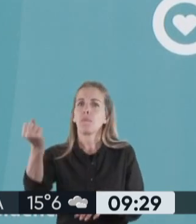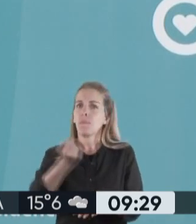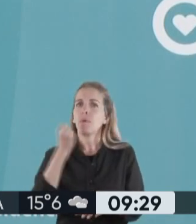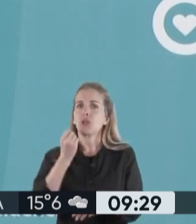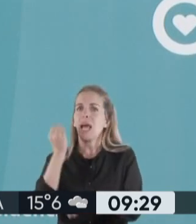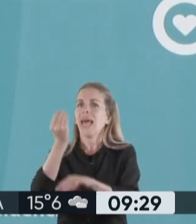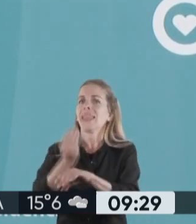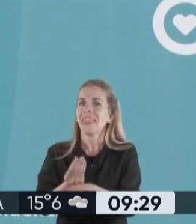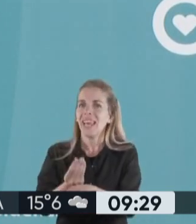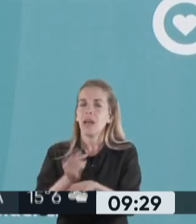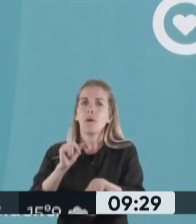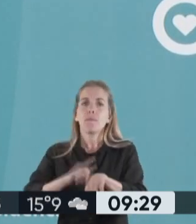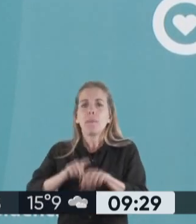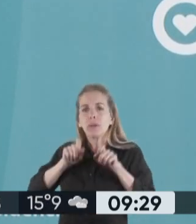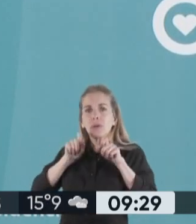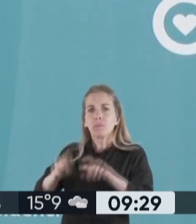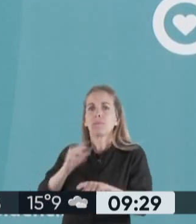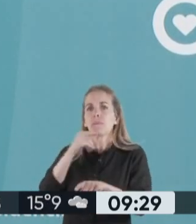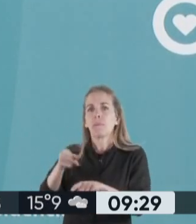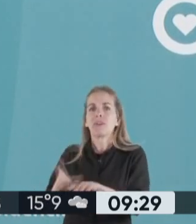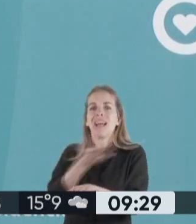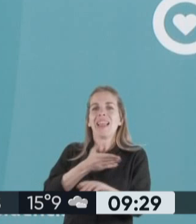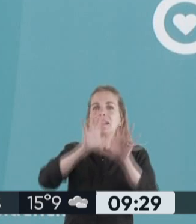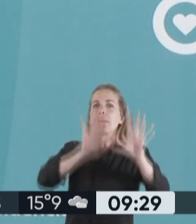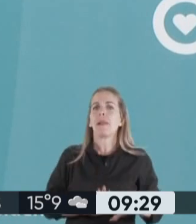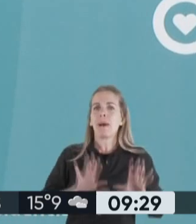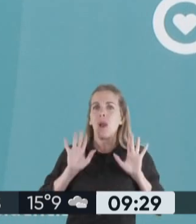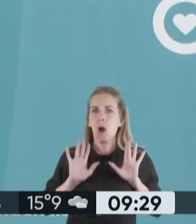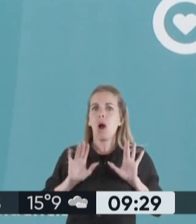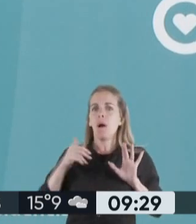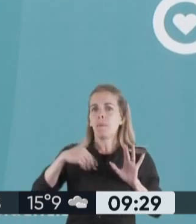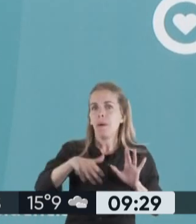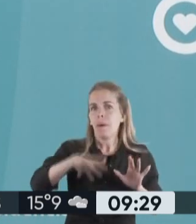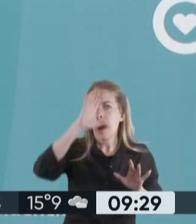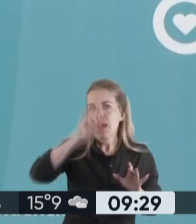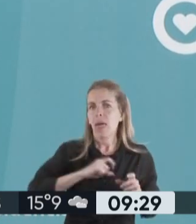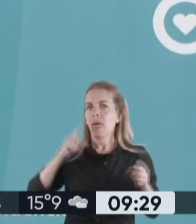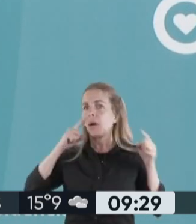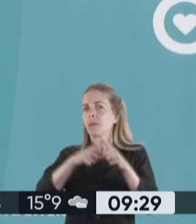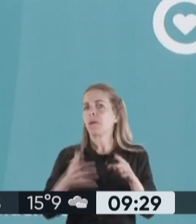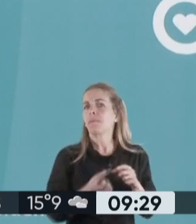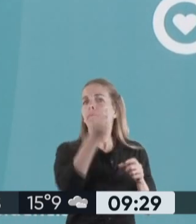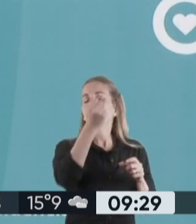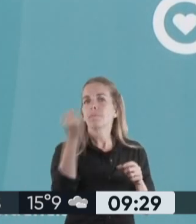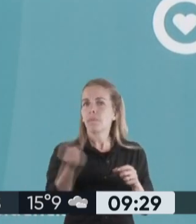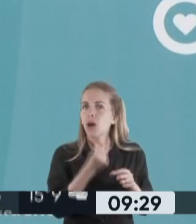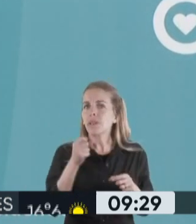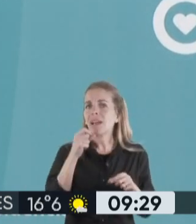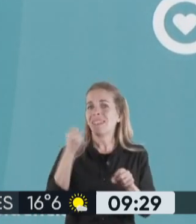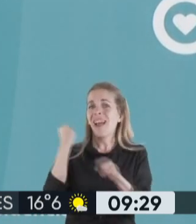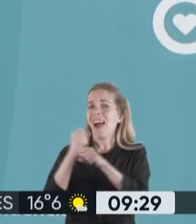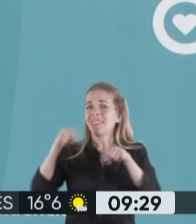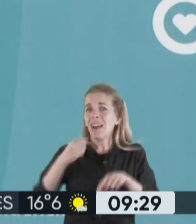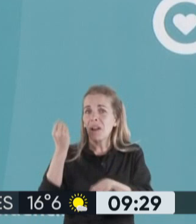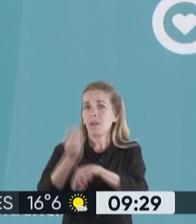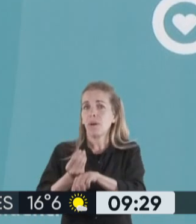y seguramente un momento que deseó y para el que se preparó mucho tiempo. Tiene un desafío enorme por delante y la verdad es que lo está llevando adelante con mucha convicción, con